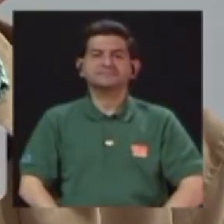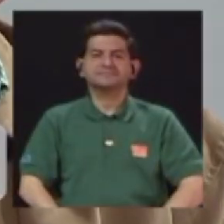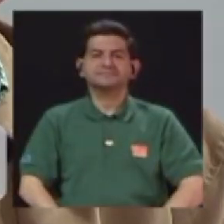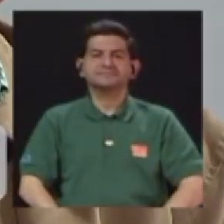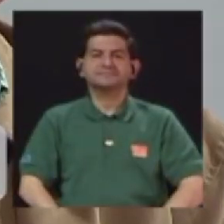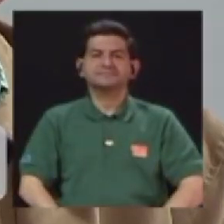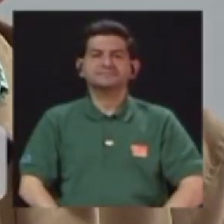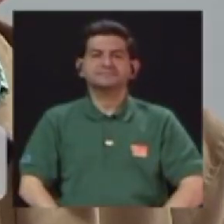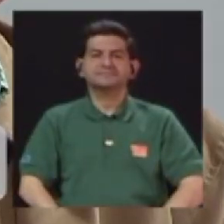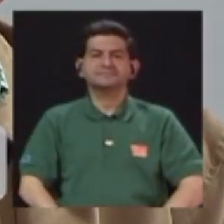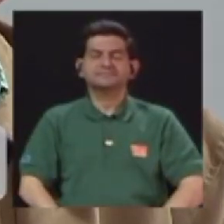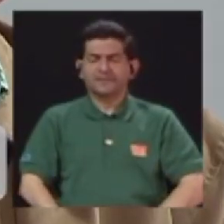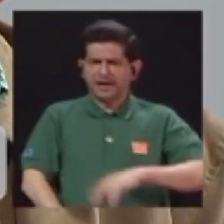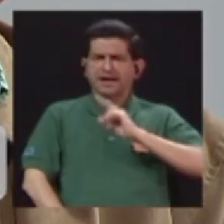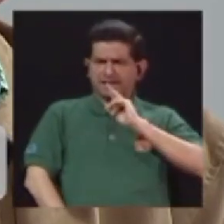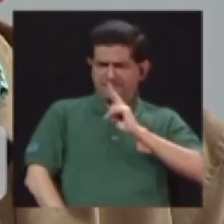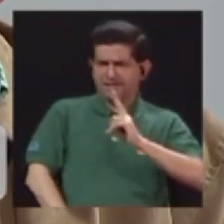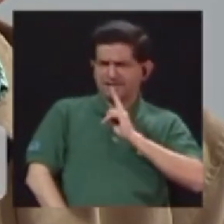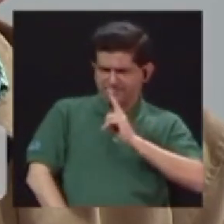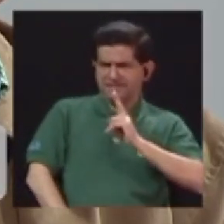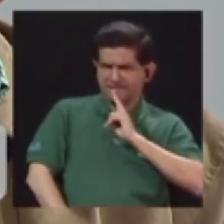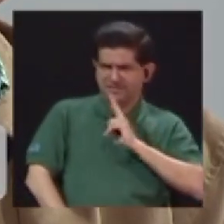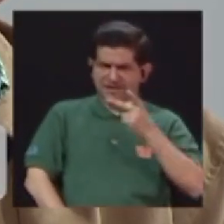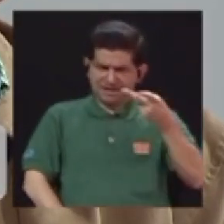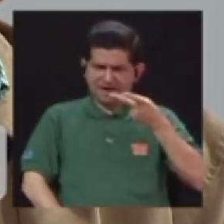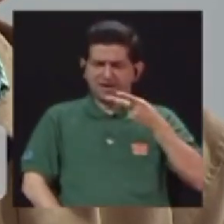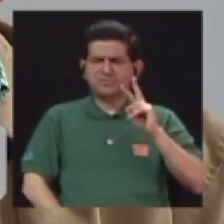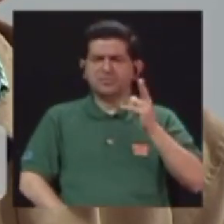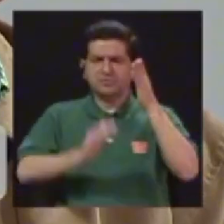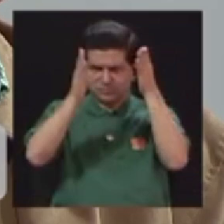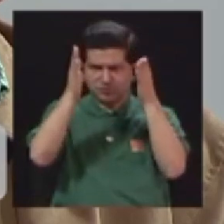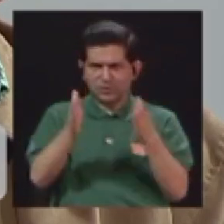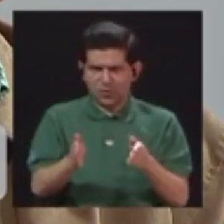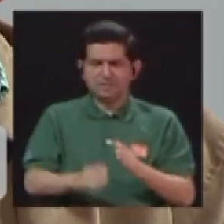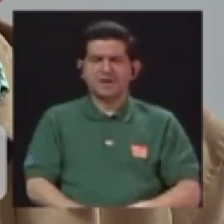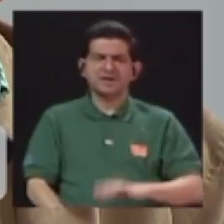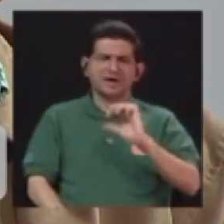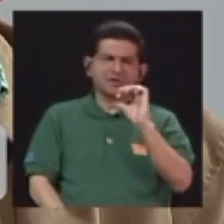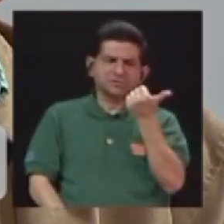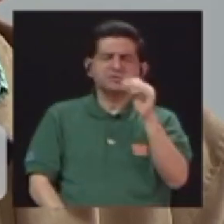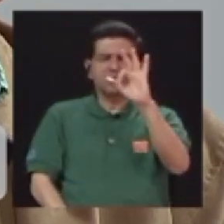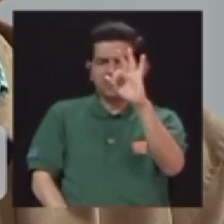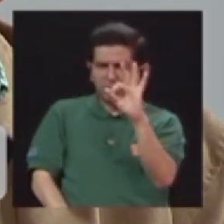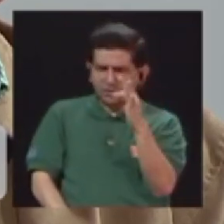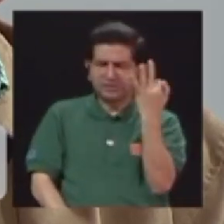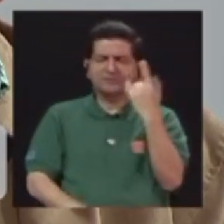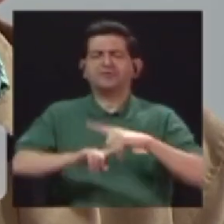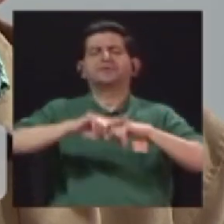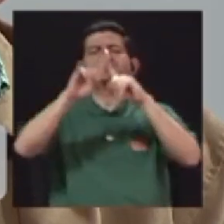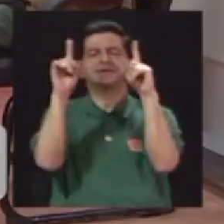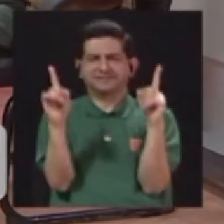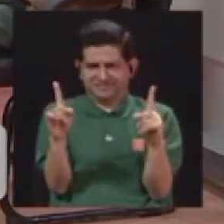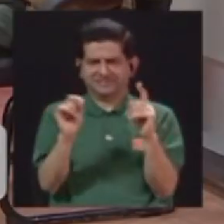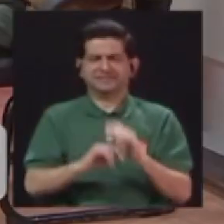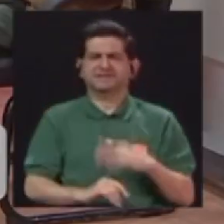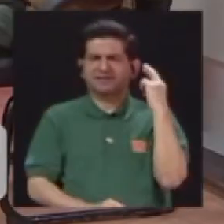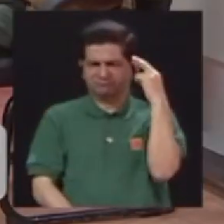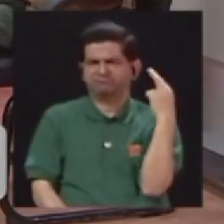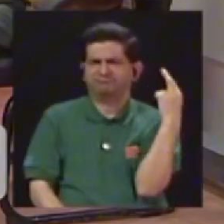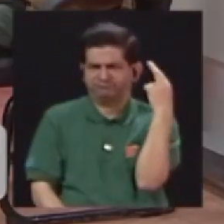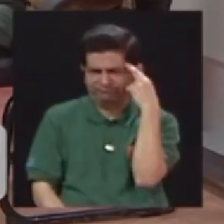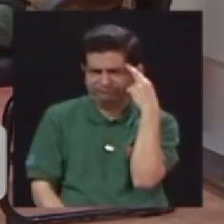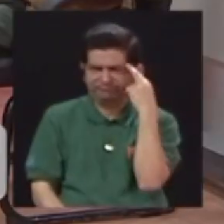La verdad es que además somos compañeros en otro sentido diferente, porque